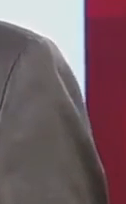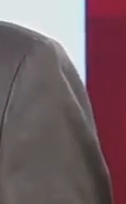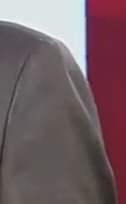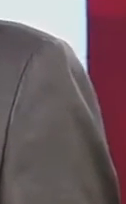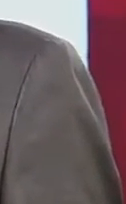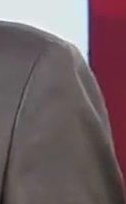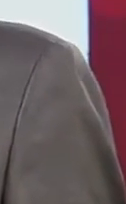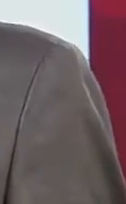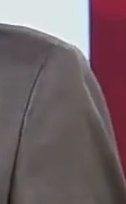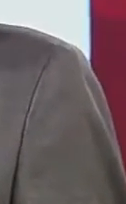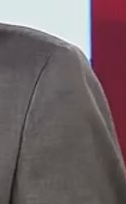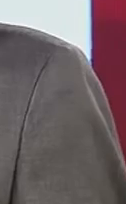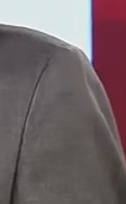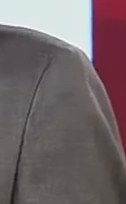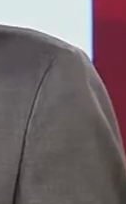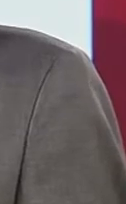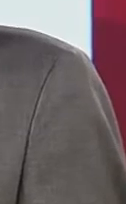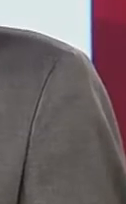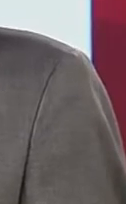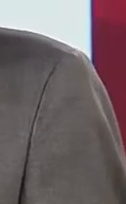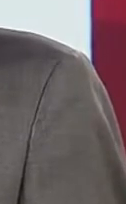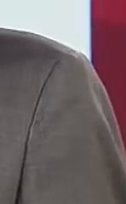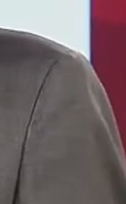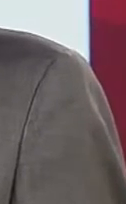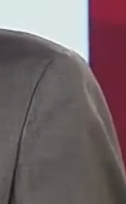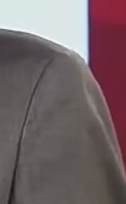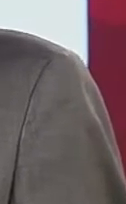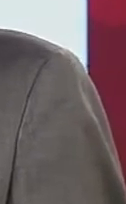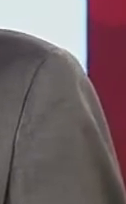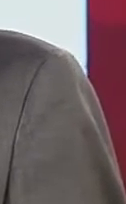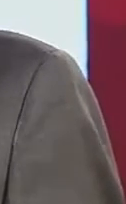Tuxtepec, todavía no hay